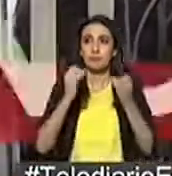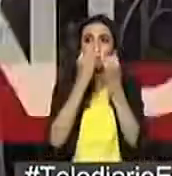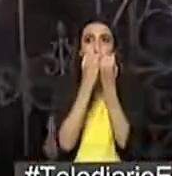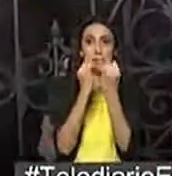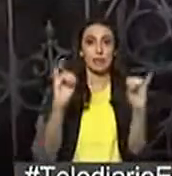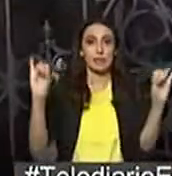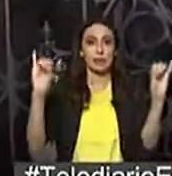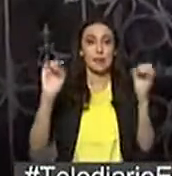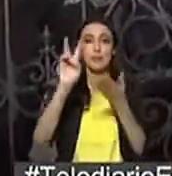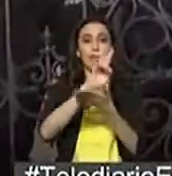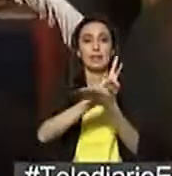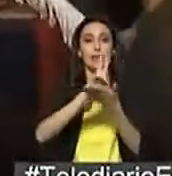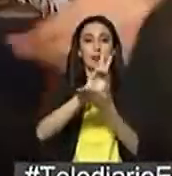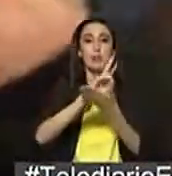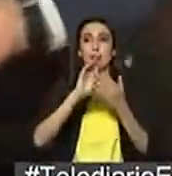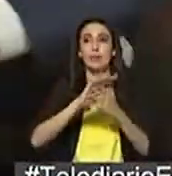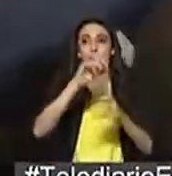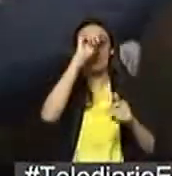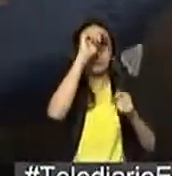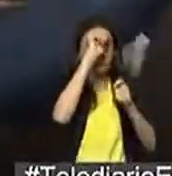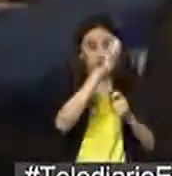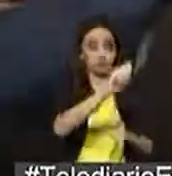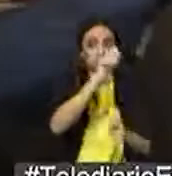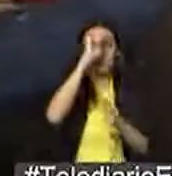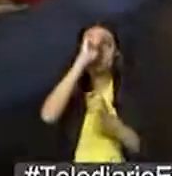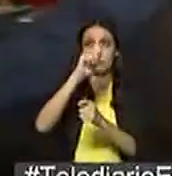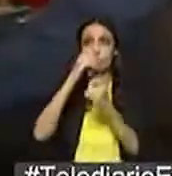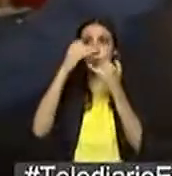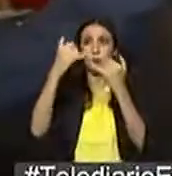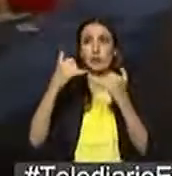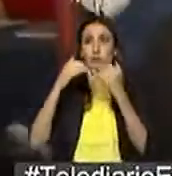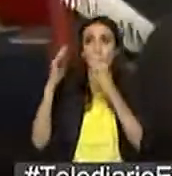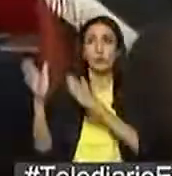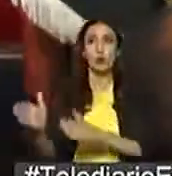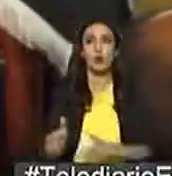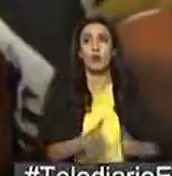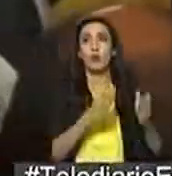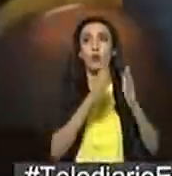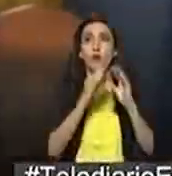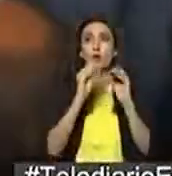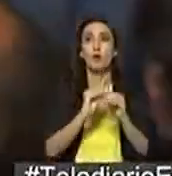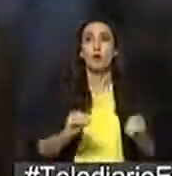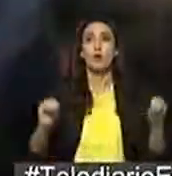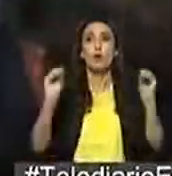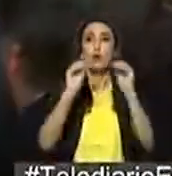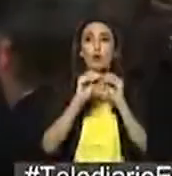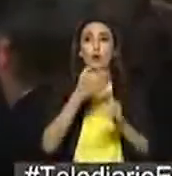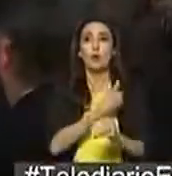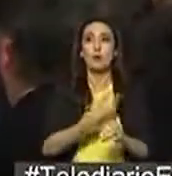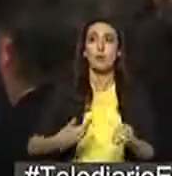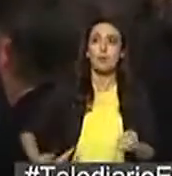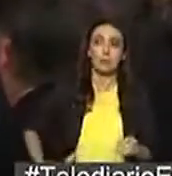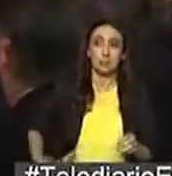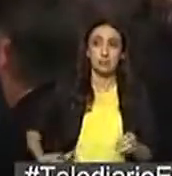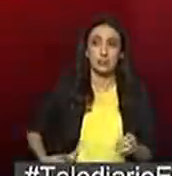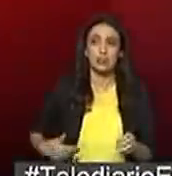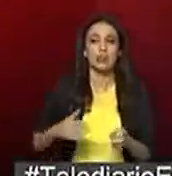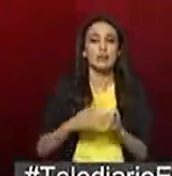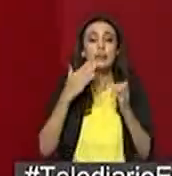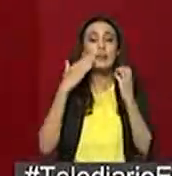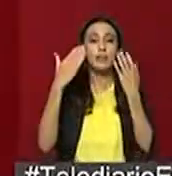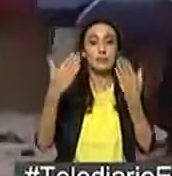Independiente del Valle fue condecorado con la Orden al Mérito Nacional en el grado de oficial por parte del presidente de la República, Lenín Moreno.